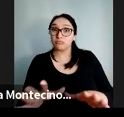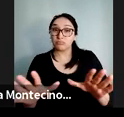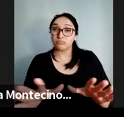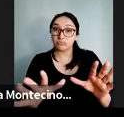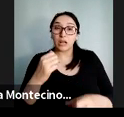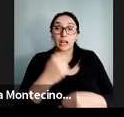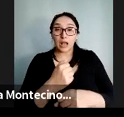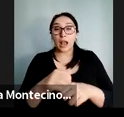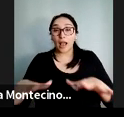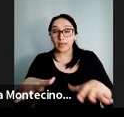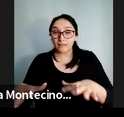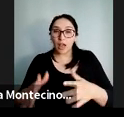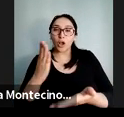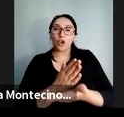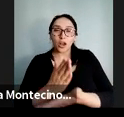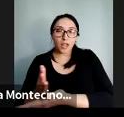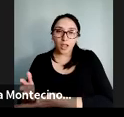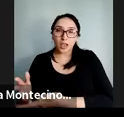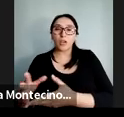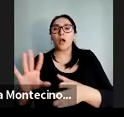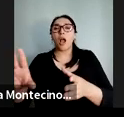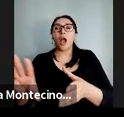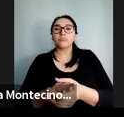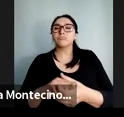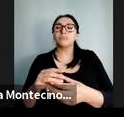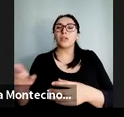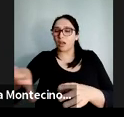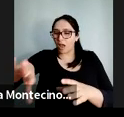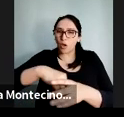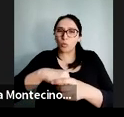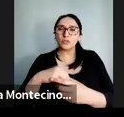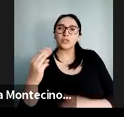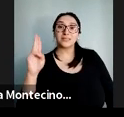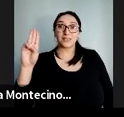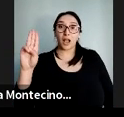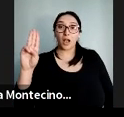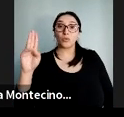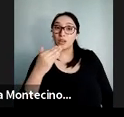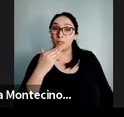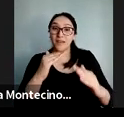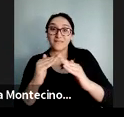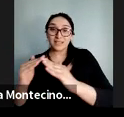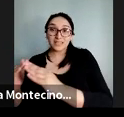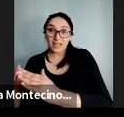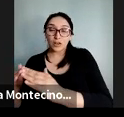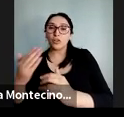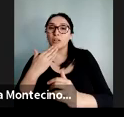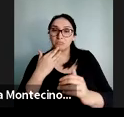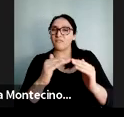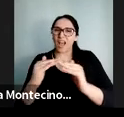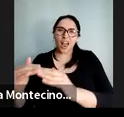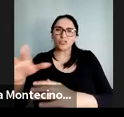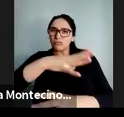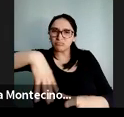con colegios, con agrupaciones scout, con juntas de vecinos, con agrupaciones barriales, entre otras, porque nuestra idea